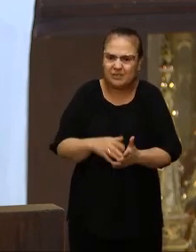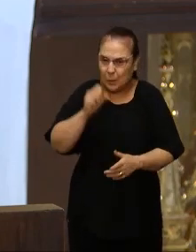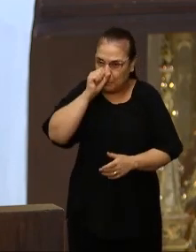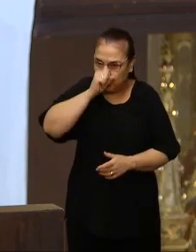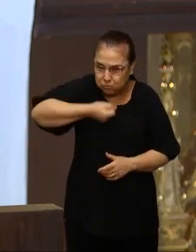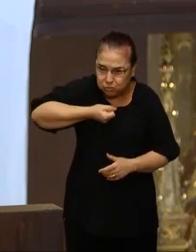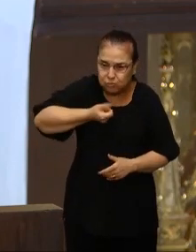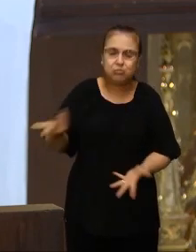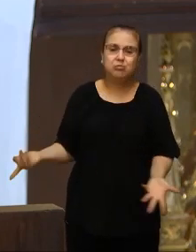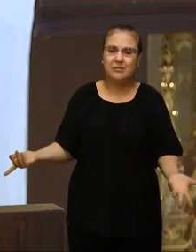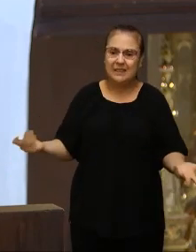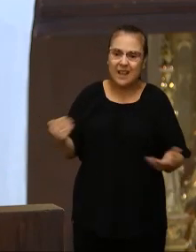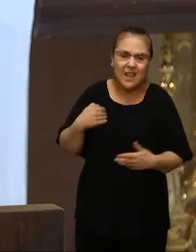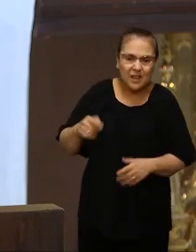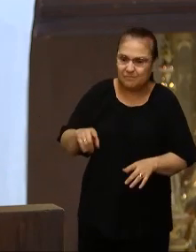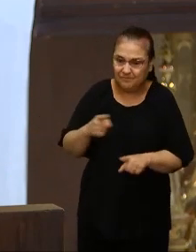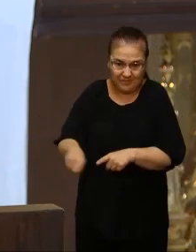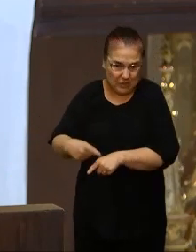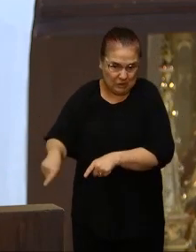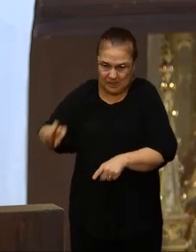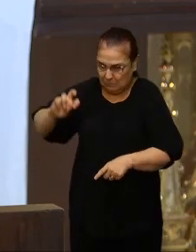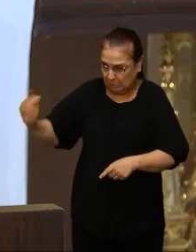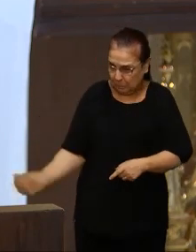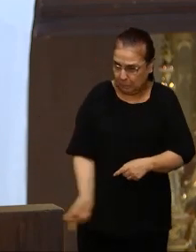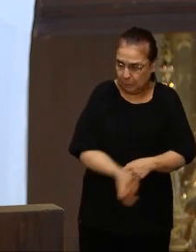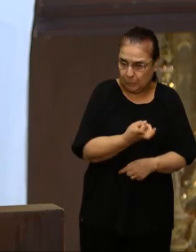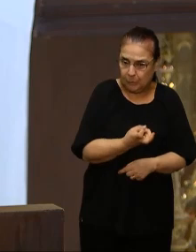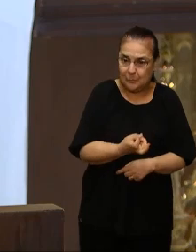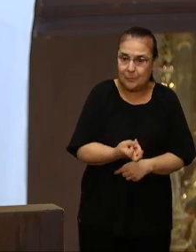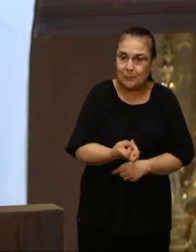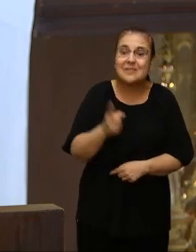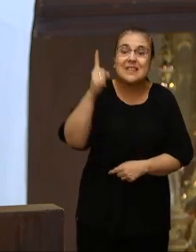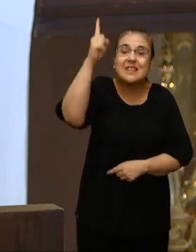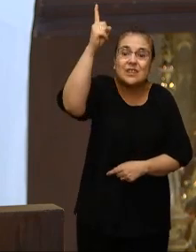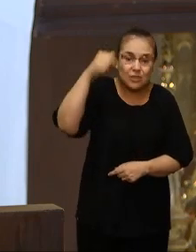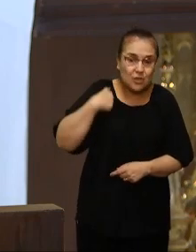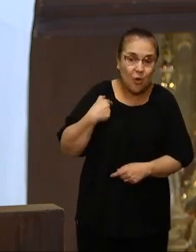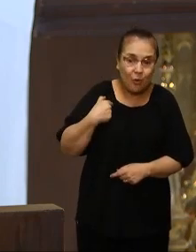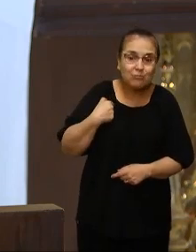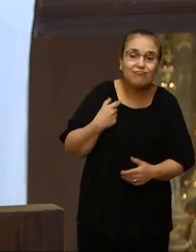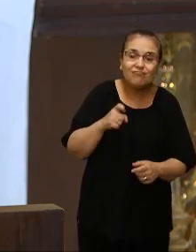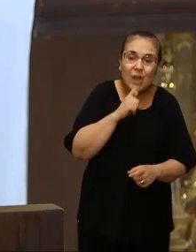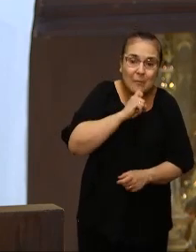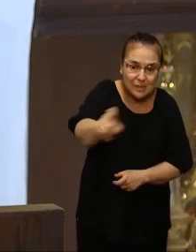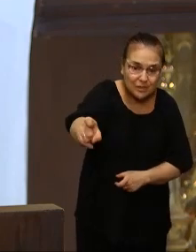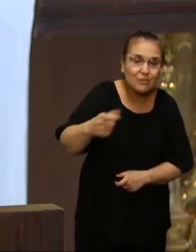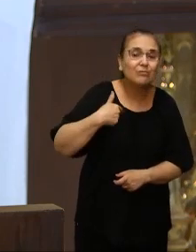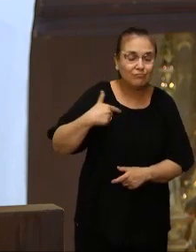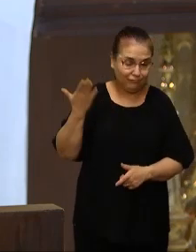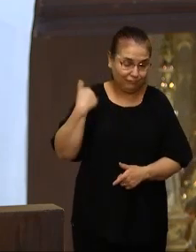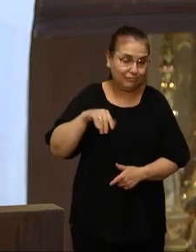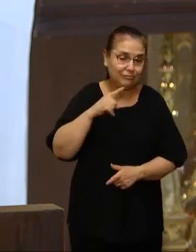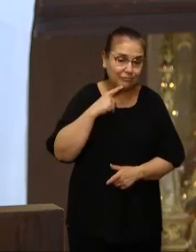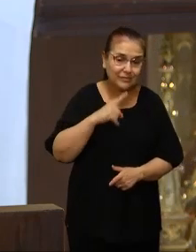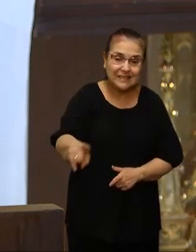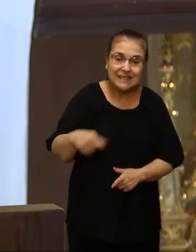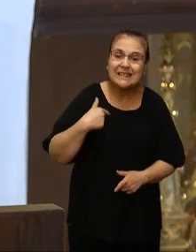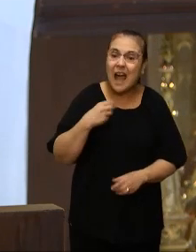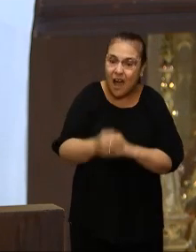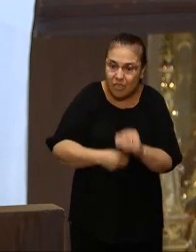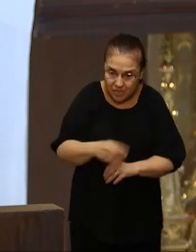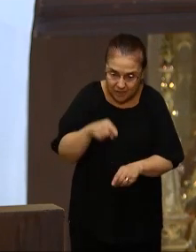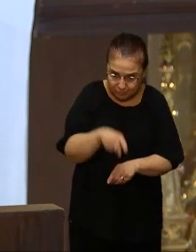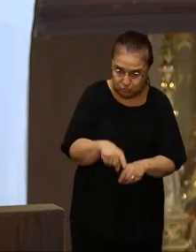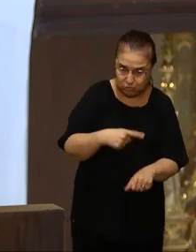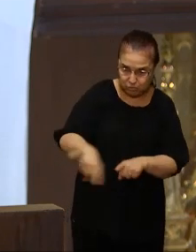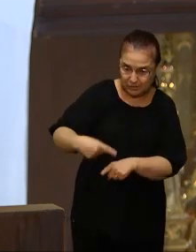borracheras, orgías y cosas por el estilo. Y os prevengo, como ya os previne, que quienes hacen estas